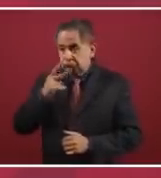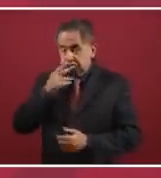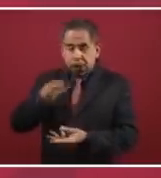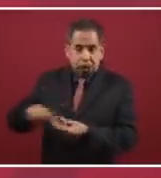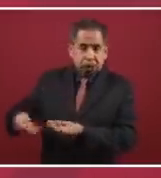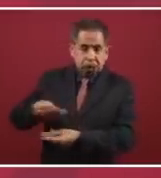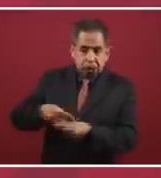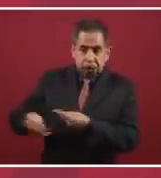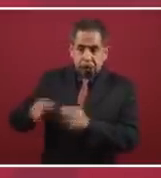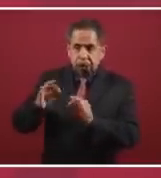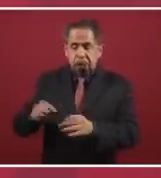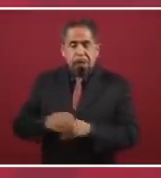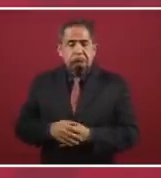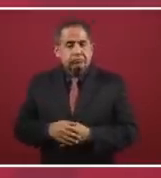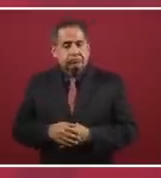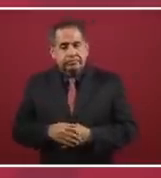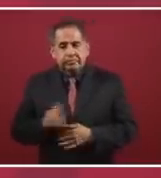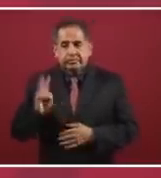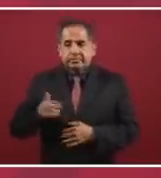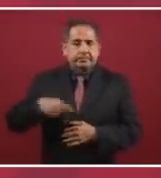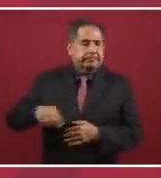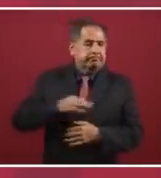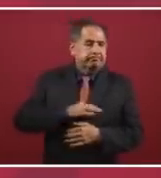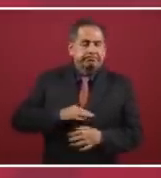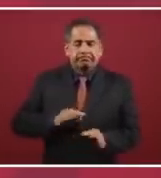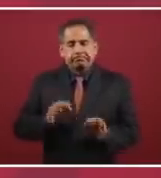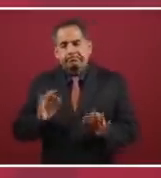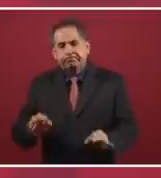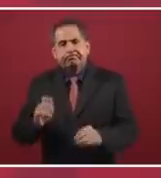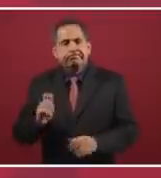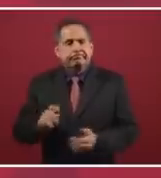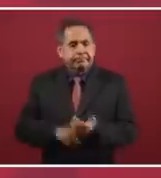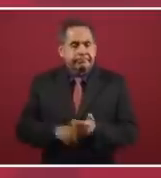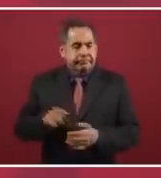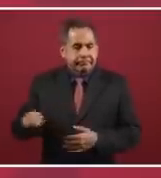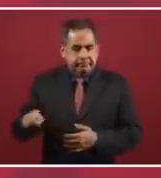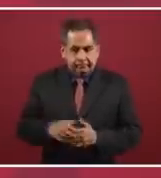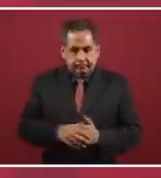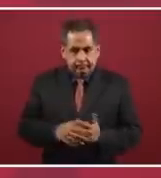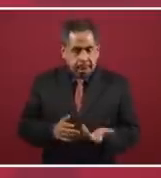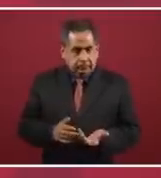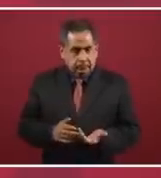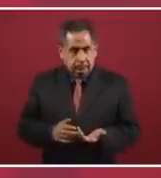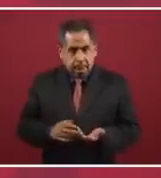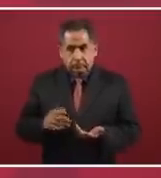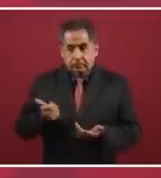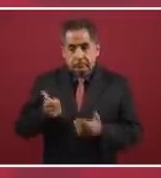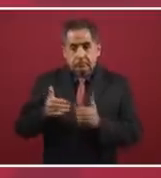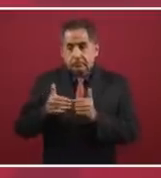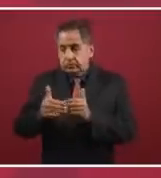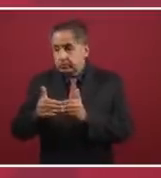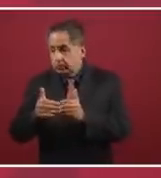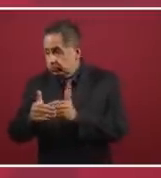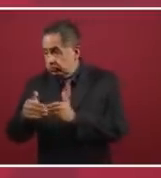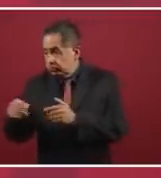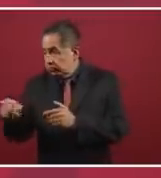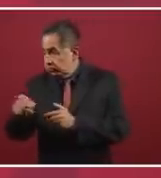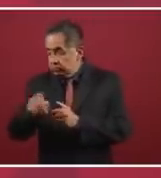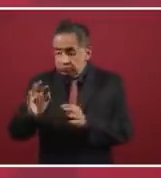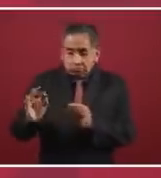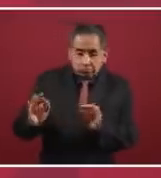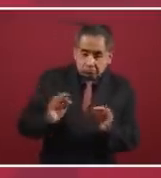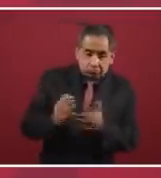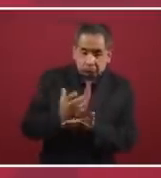Hay una feliz coincidencia de que están aumentando como nunca